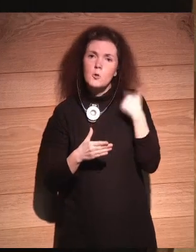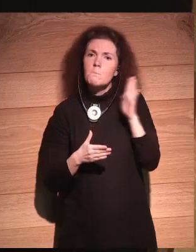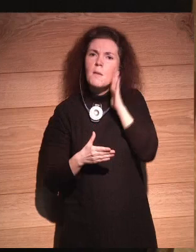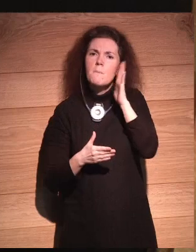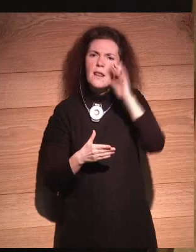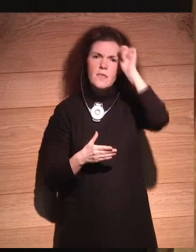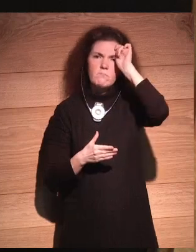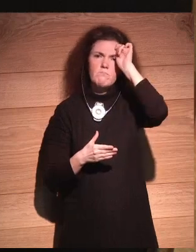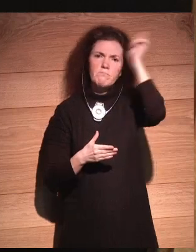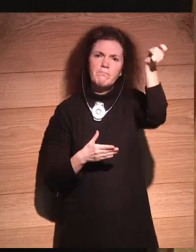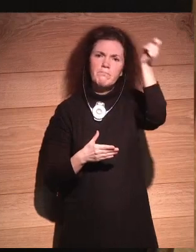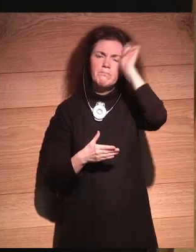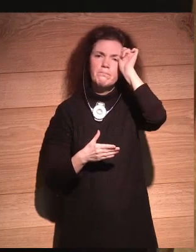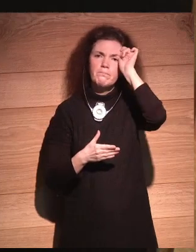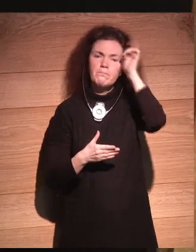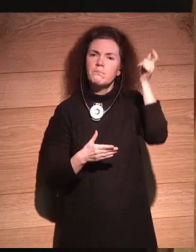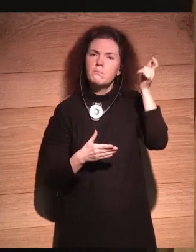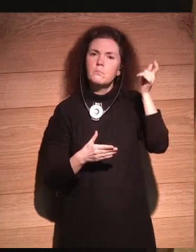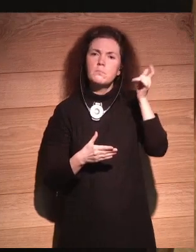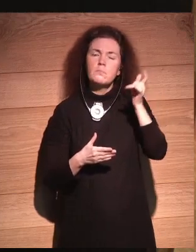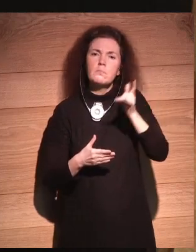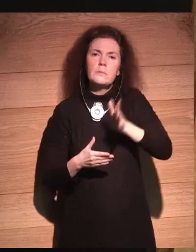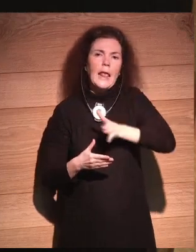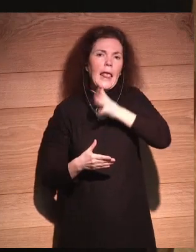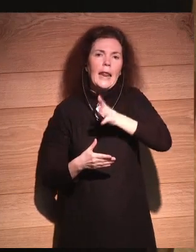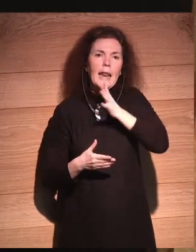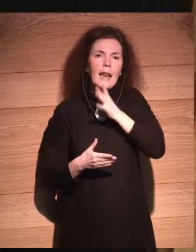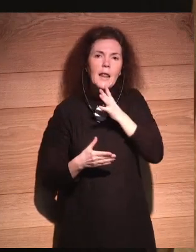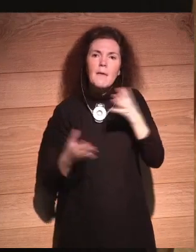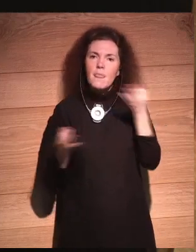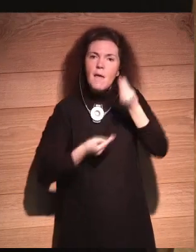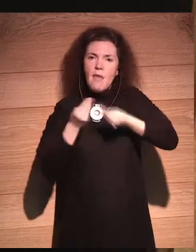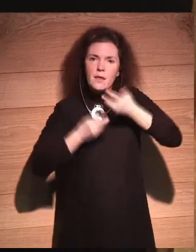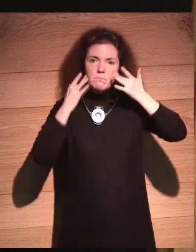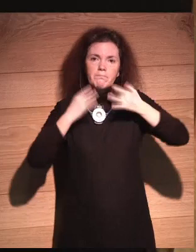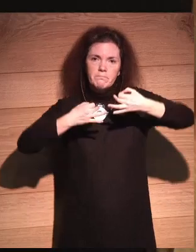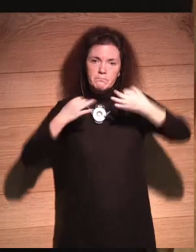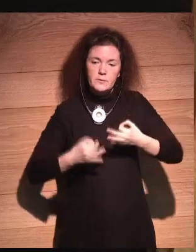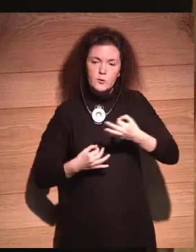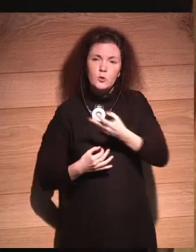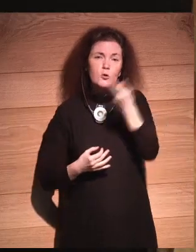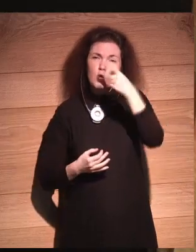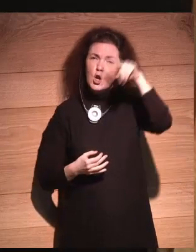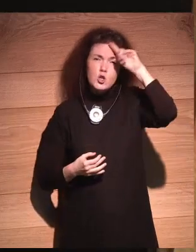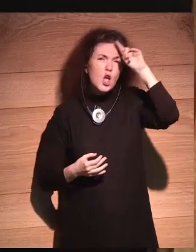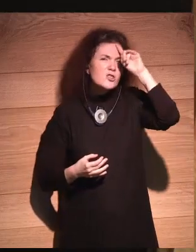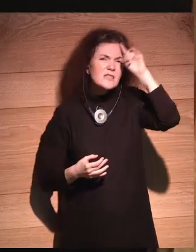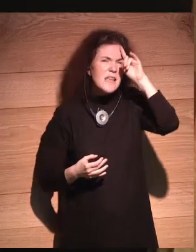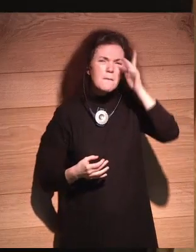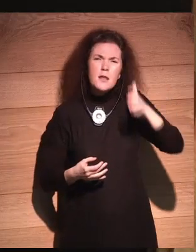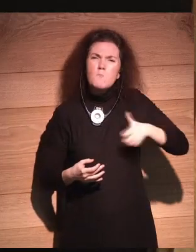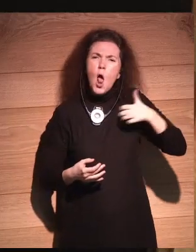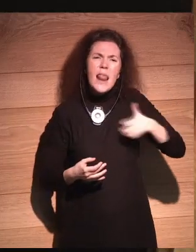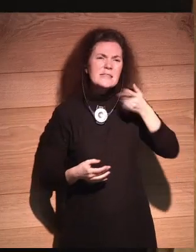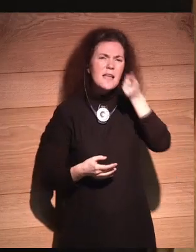parece chapeau. Auténtico, tenía que ponerse en práctica. Ustedes no saben lo que molesta